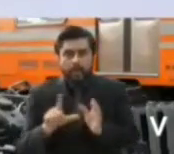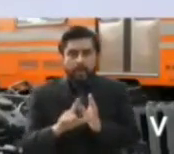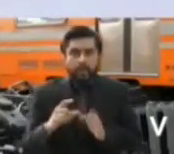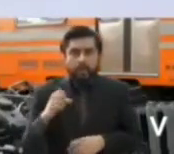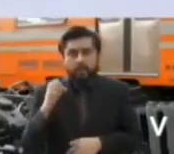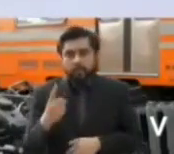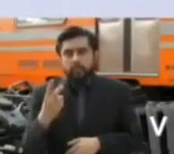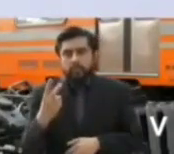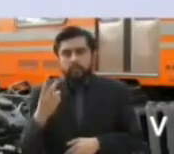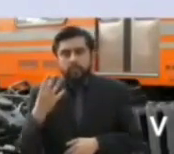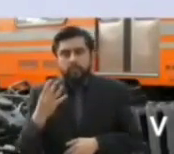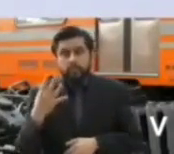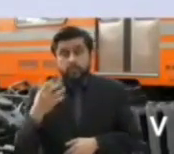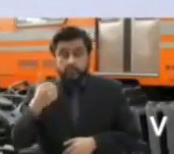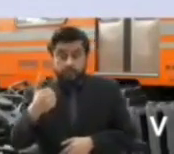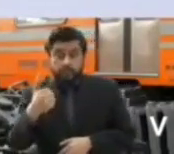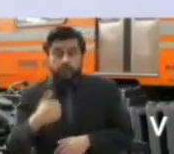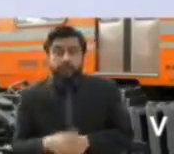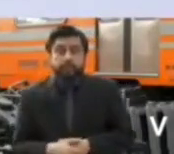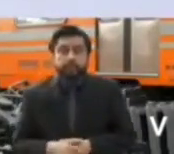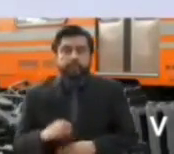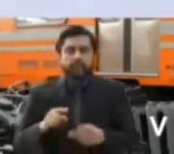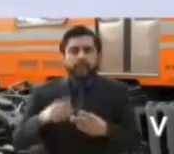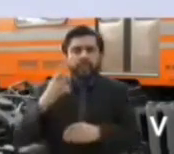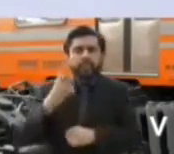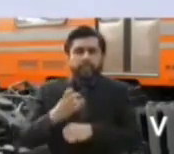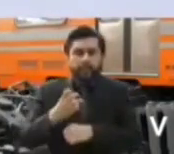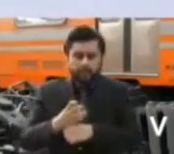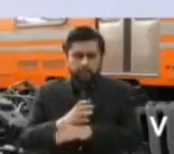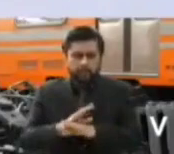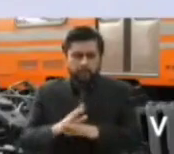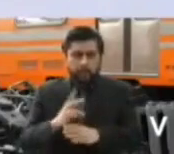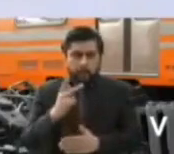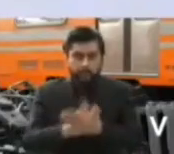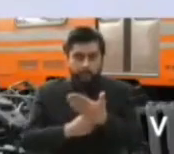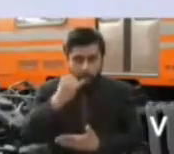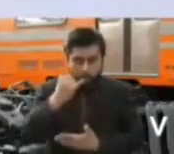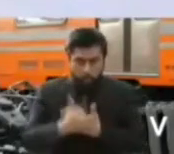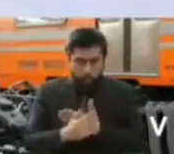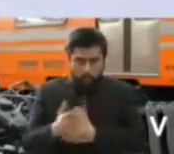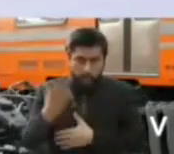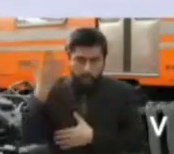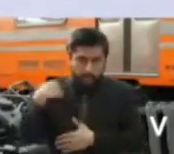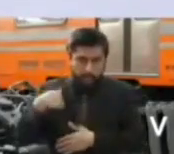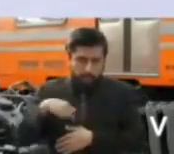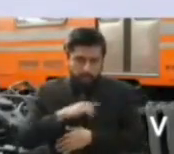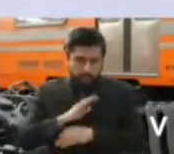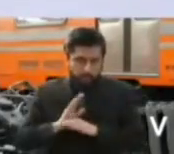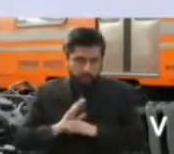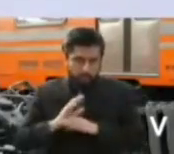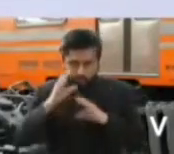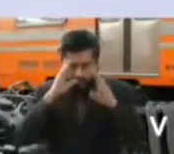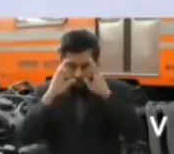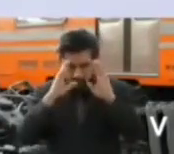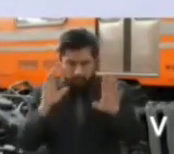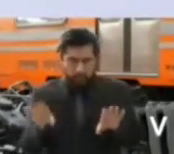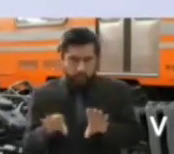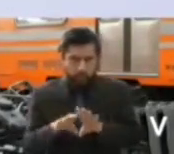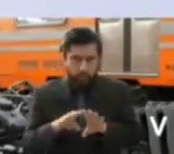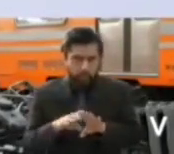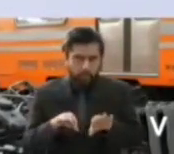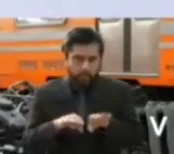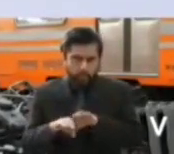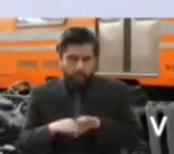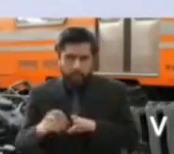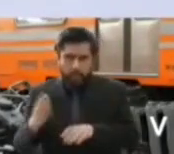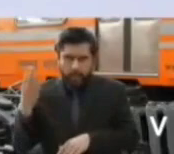y 6. Y el tercero es este proyecto que nos habíamos planteado, que expliqué que es una obra pública financiada que